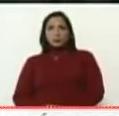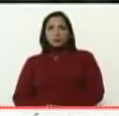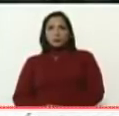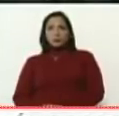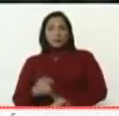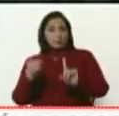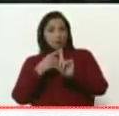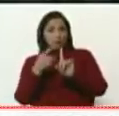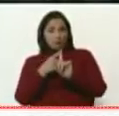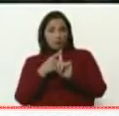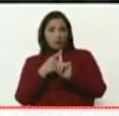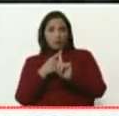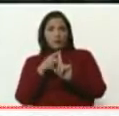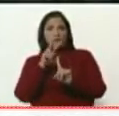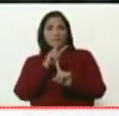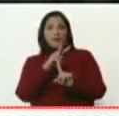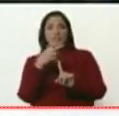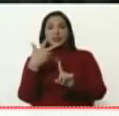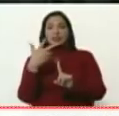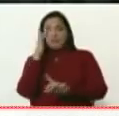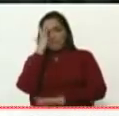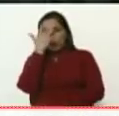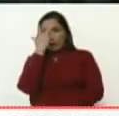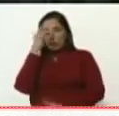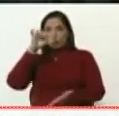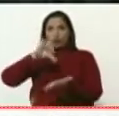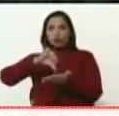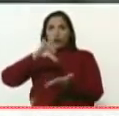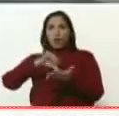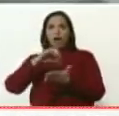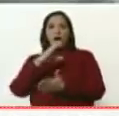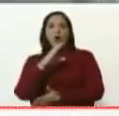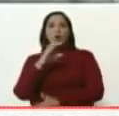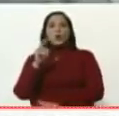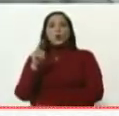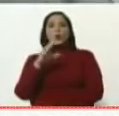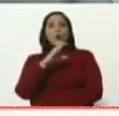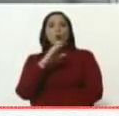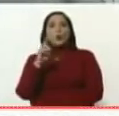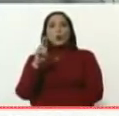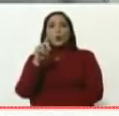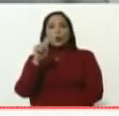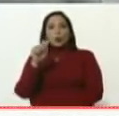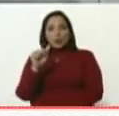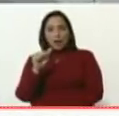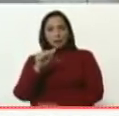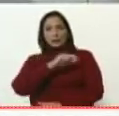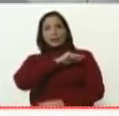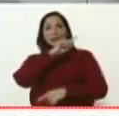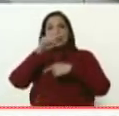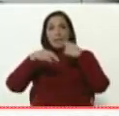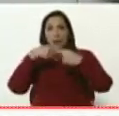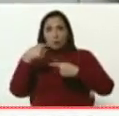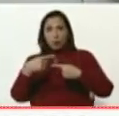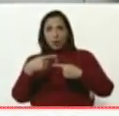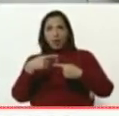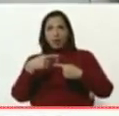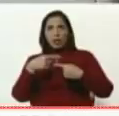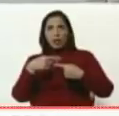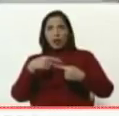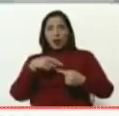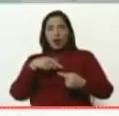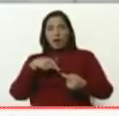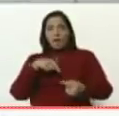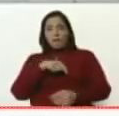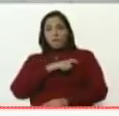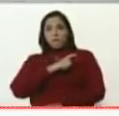primero estuvieron desde el 23 de febrero en la ciudad de Cúcuta y luego se desplazaron